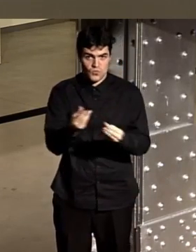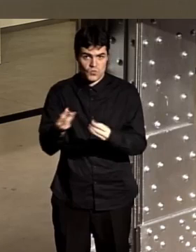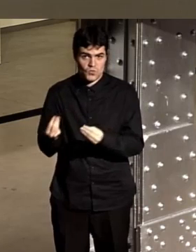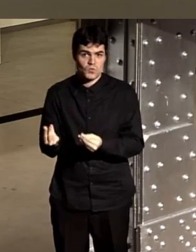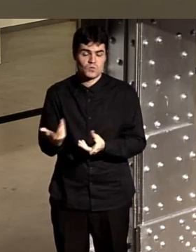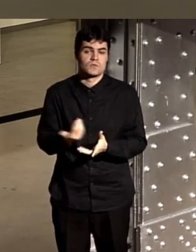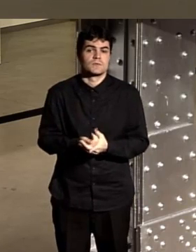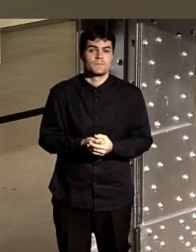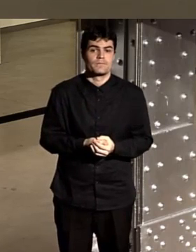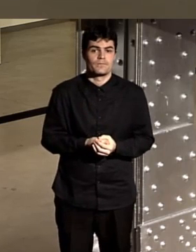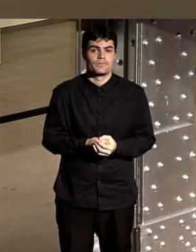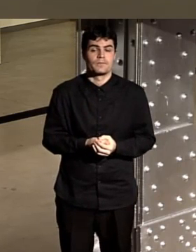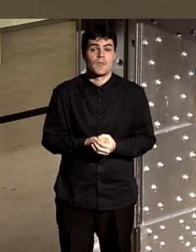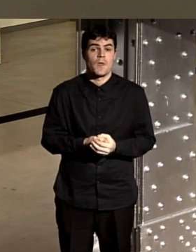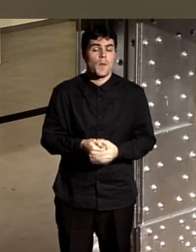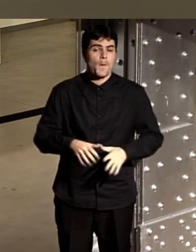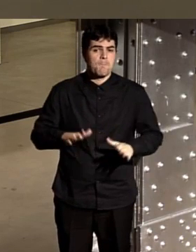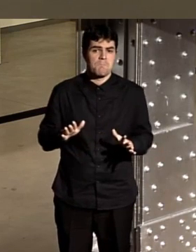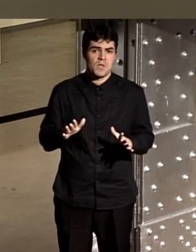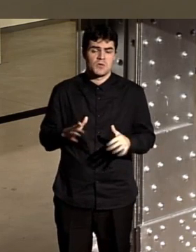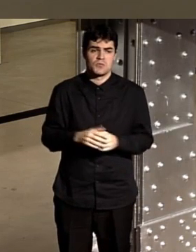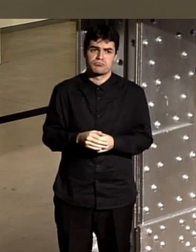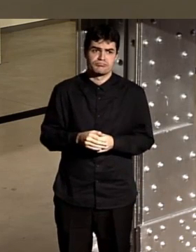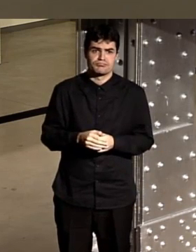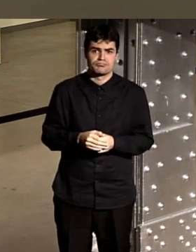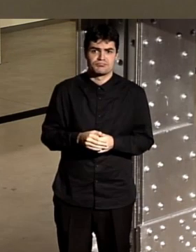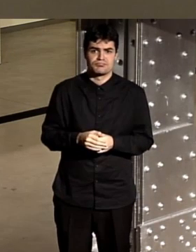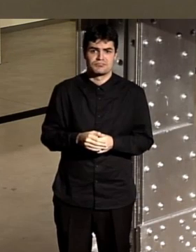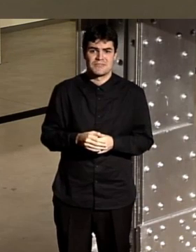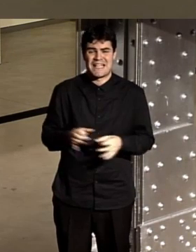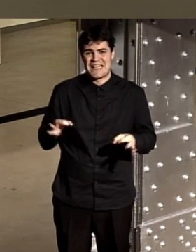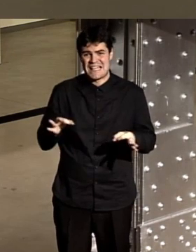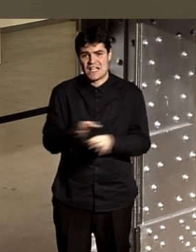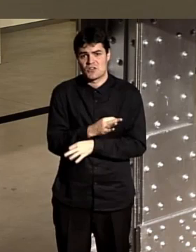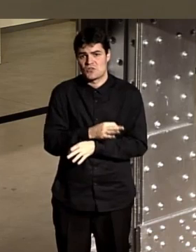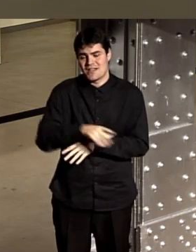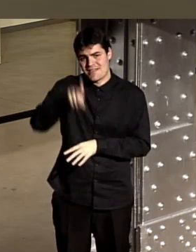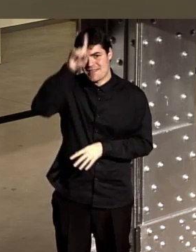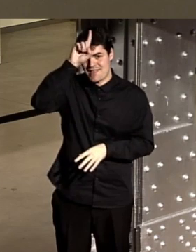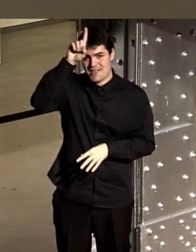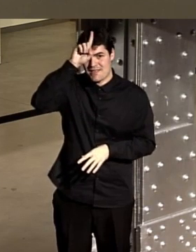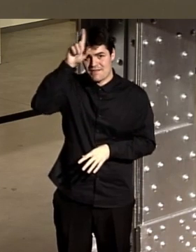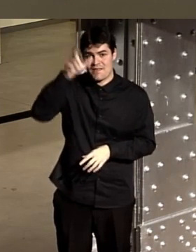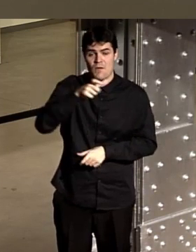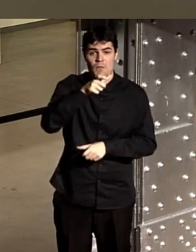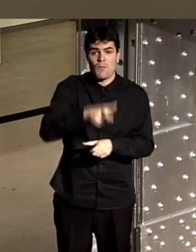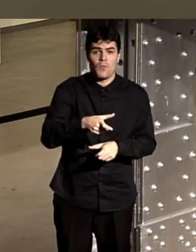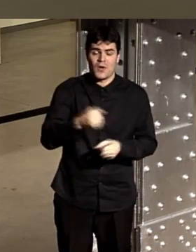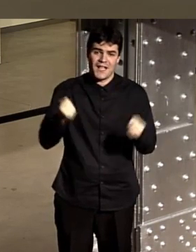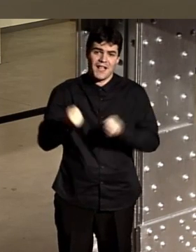nuestra vida. Pero el error obviamente fue en Libia, porque nuestro chofer se